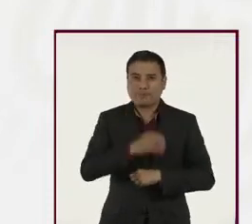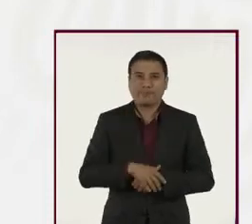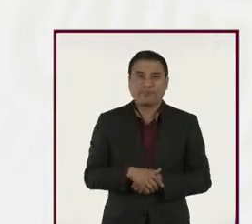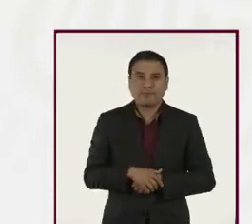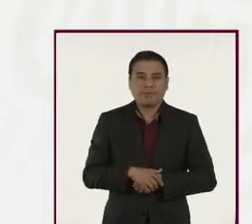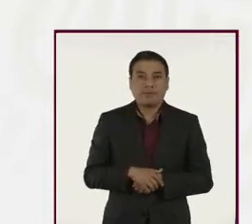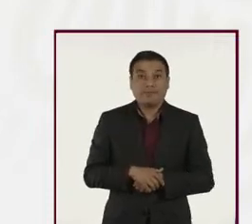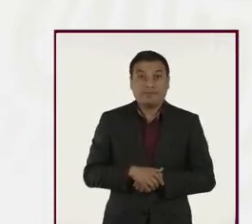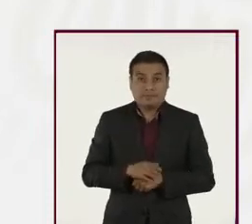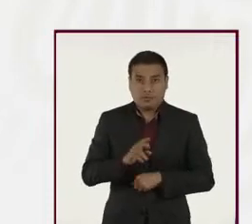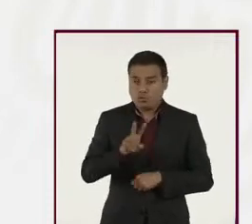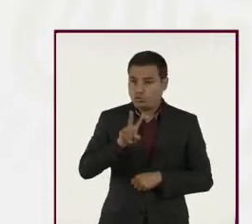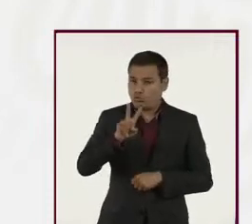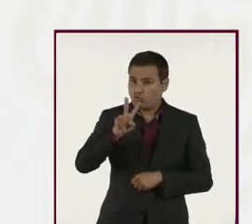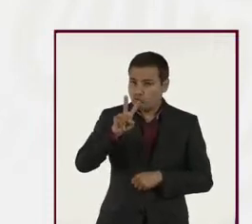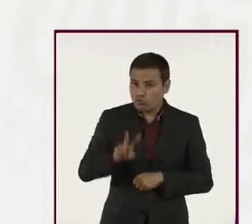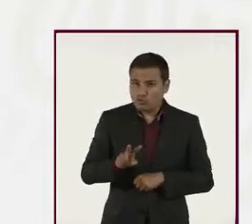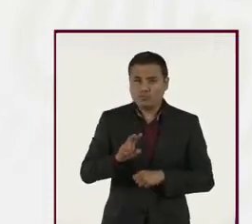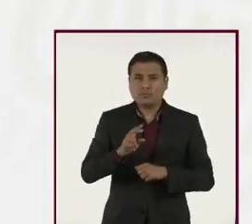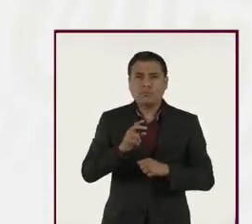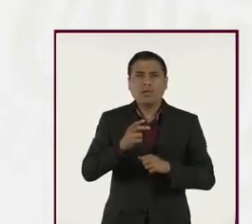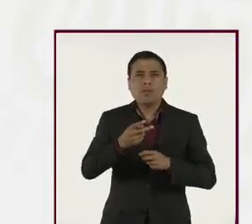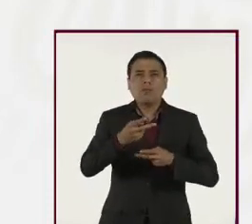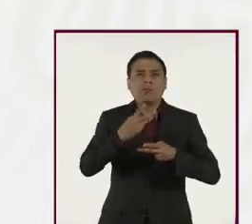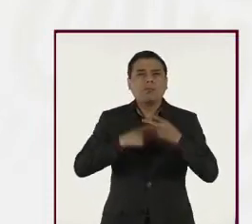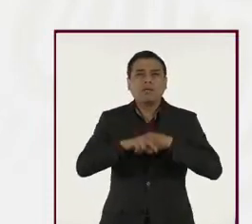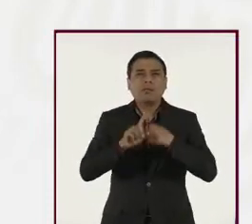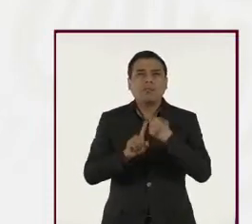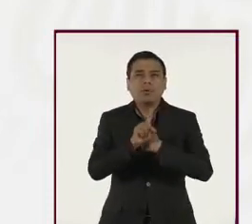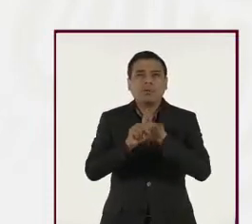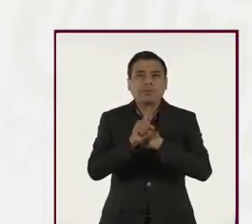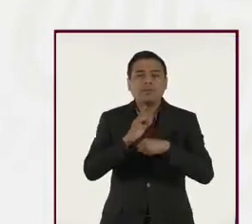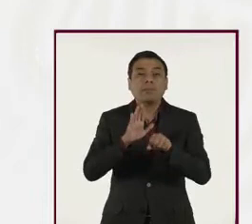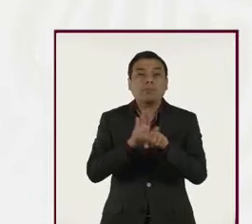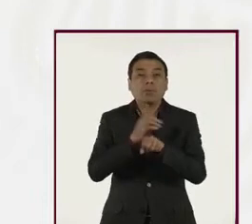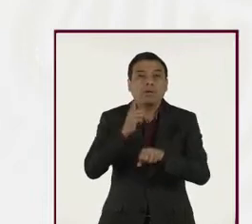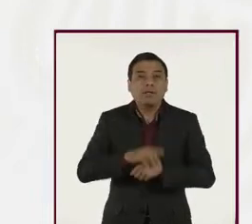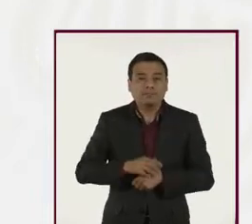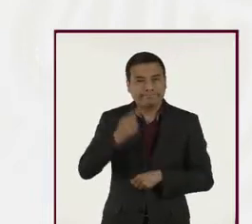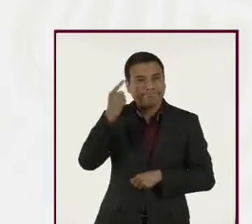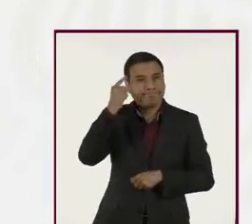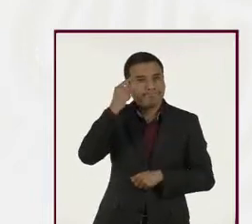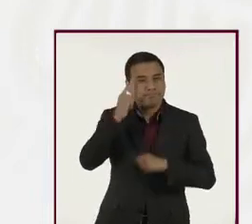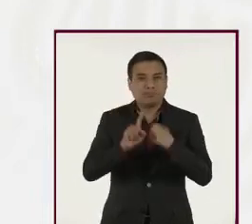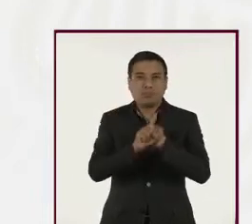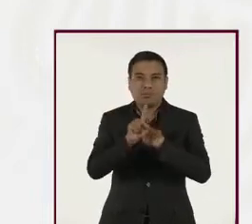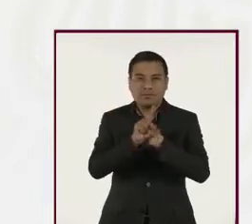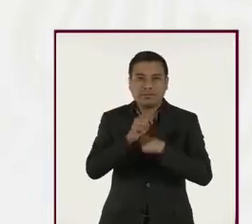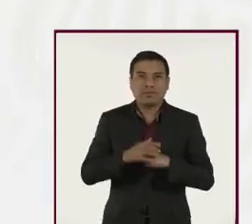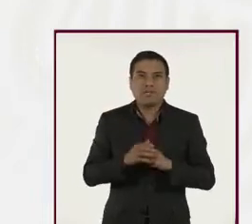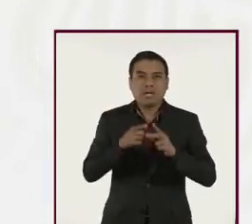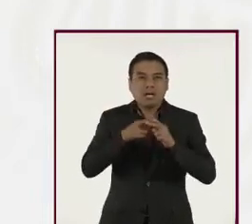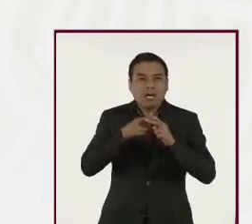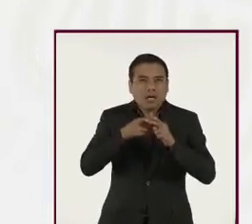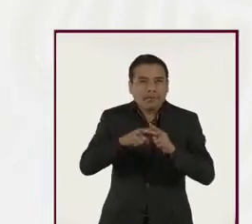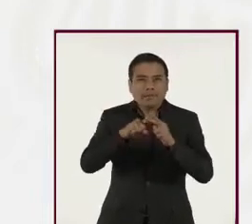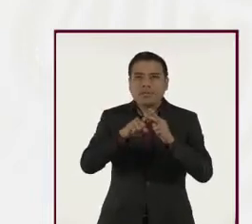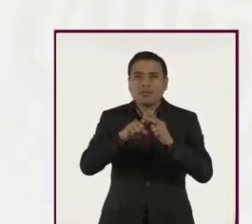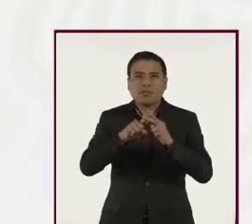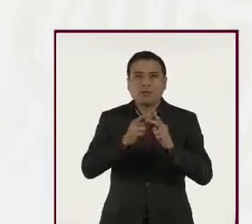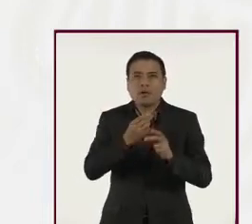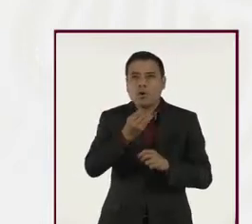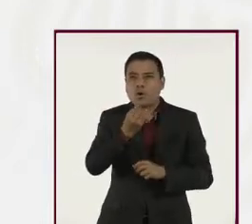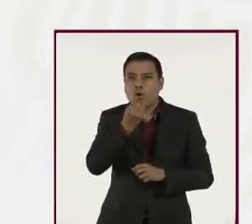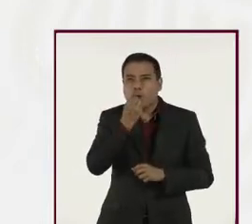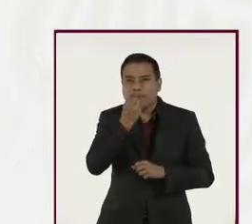uno de los padecimientos en salud mental con mayor prevalencia a nivel mundial. y la edad promedio de inicio de todos los trastornos de